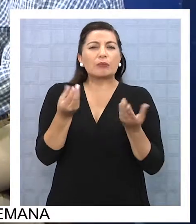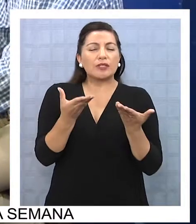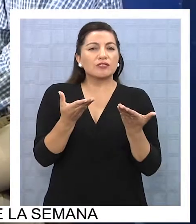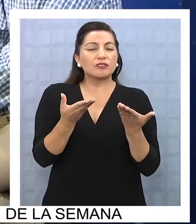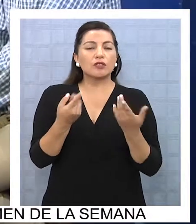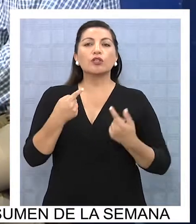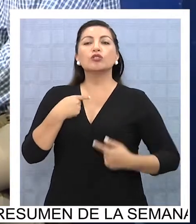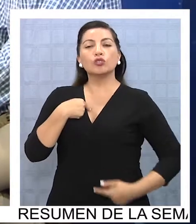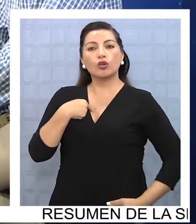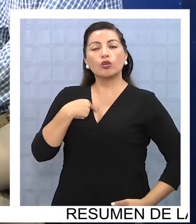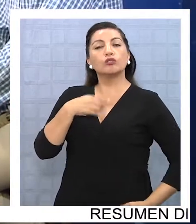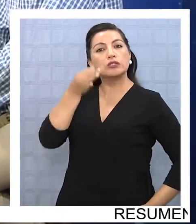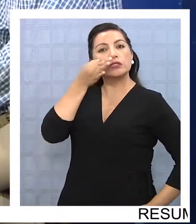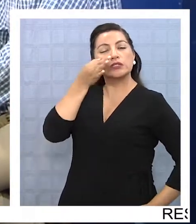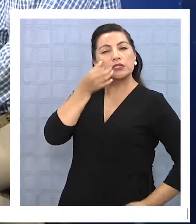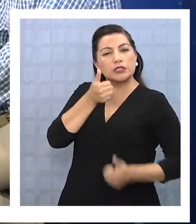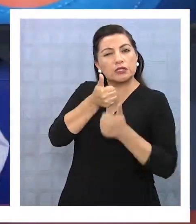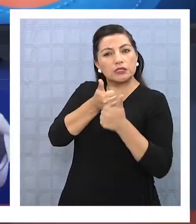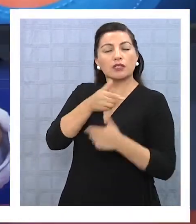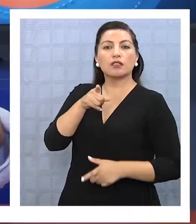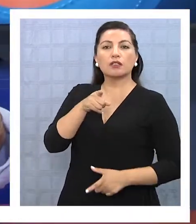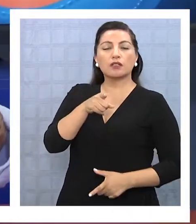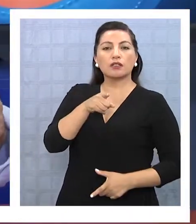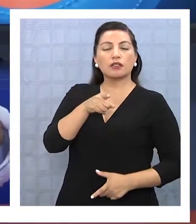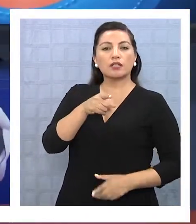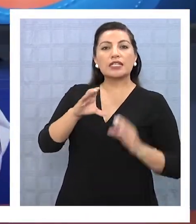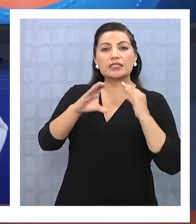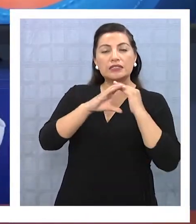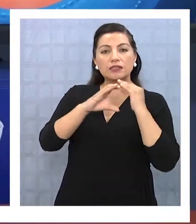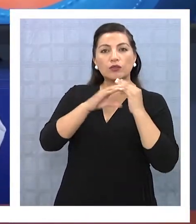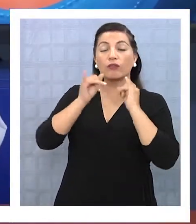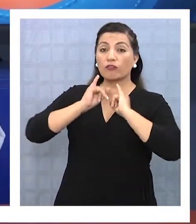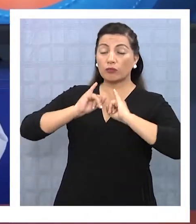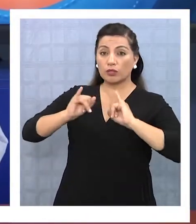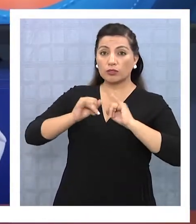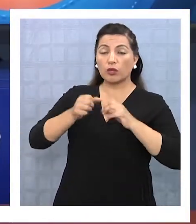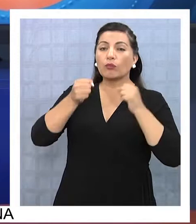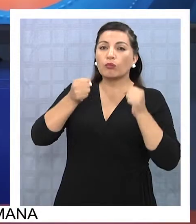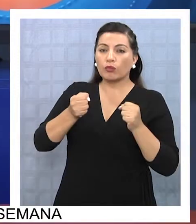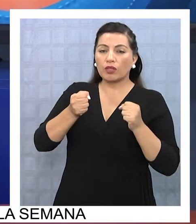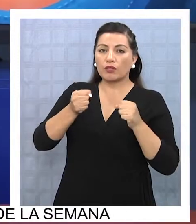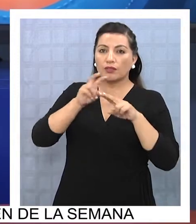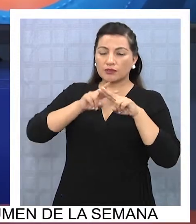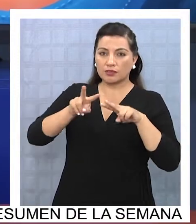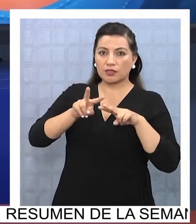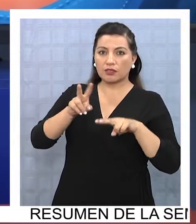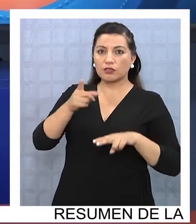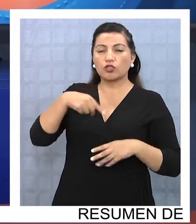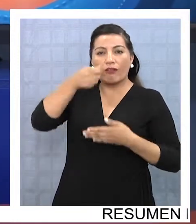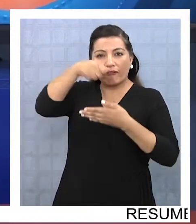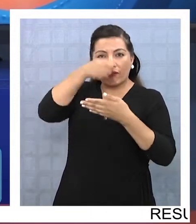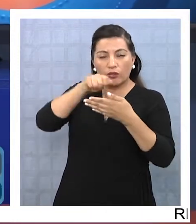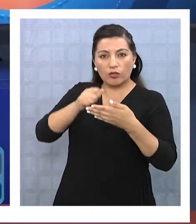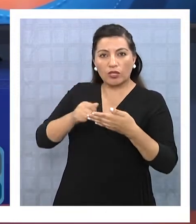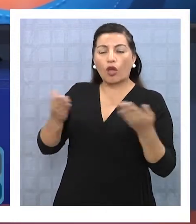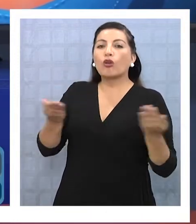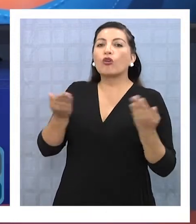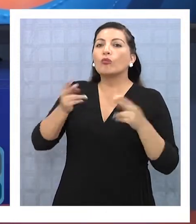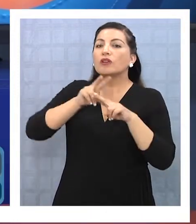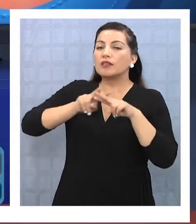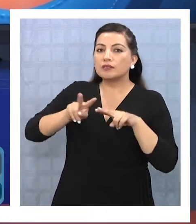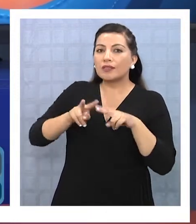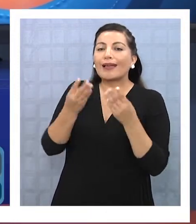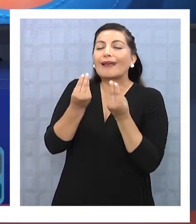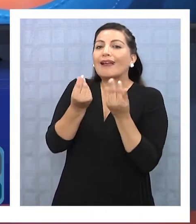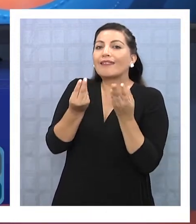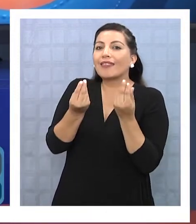tema? No, yo seguí muy de cerca el censo porque la información que el censo puede proveer, vamos a tener que evaluar cómo se tomó el censo, la